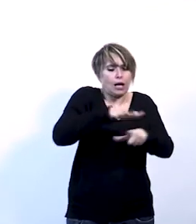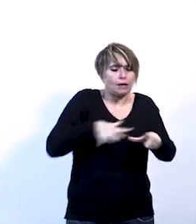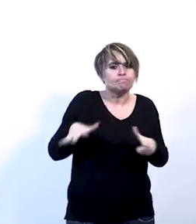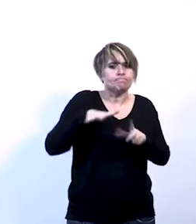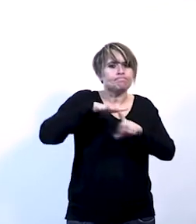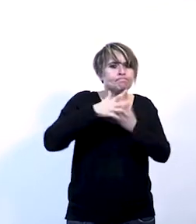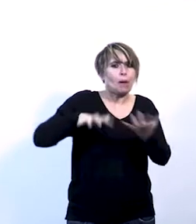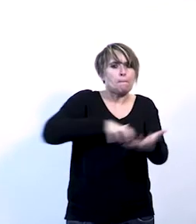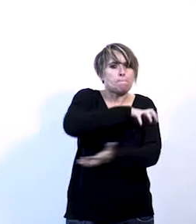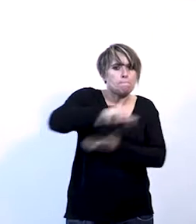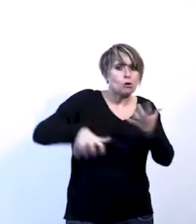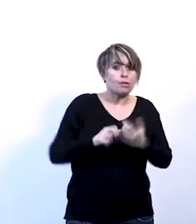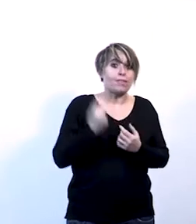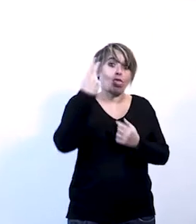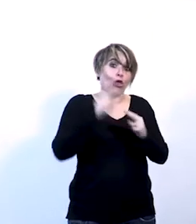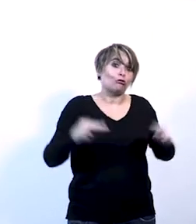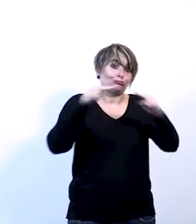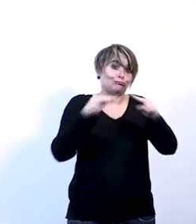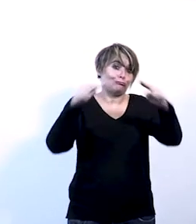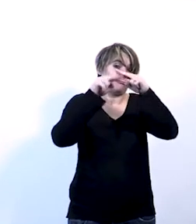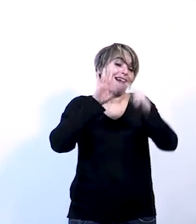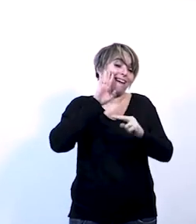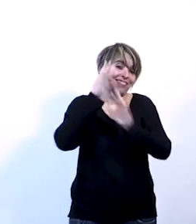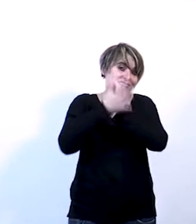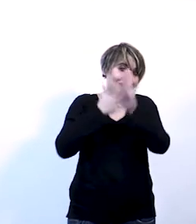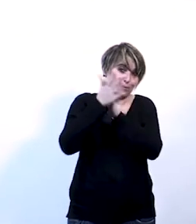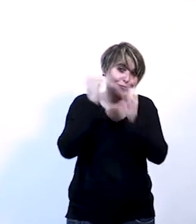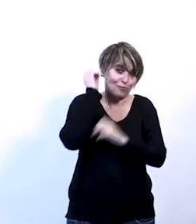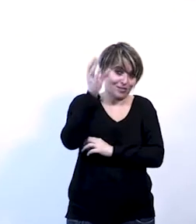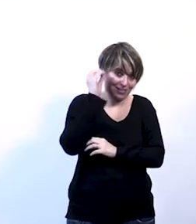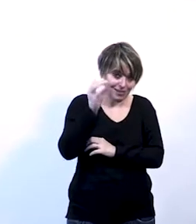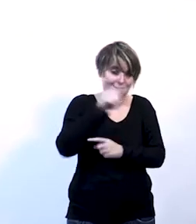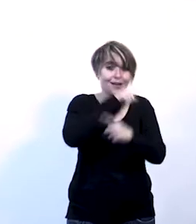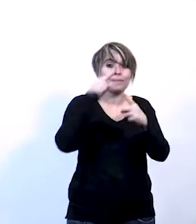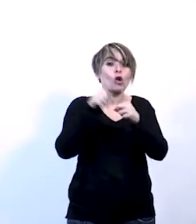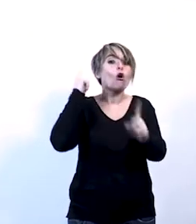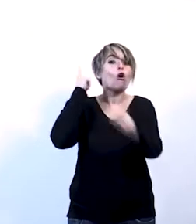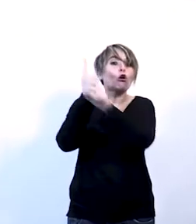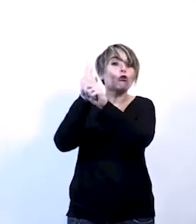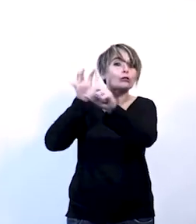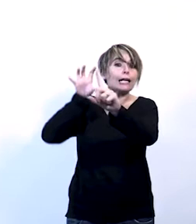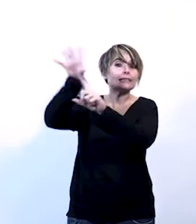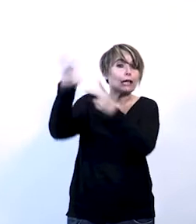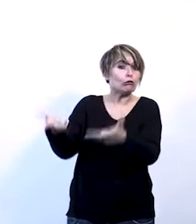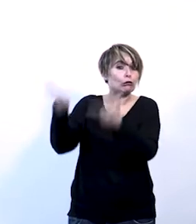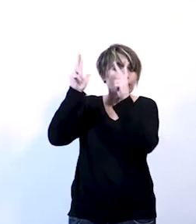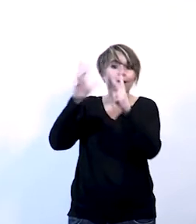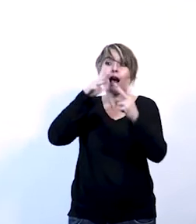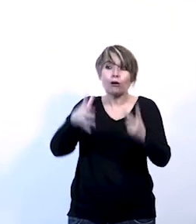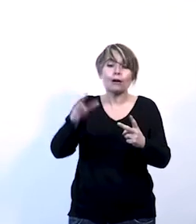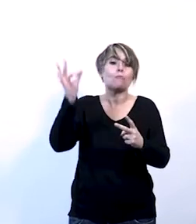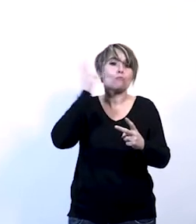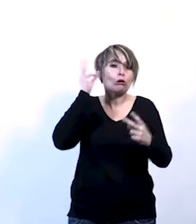esa violencia a dos niveles, ¿no? De la que hacíamos mención al principio de la charla, la contra el Estado sionista y la que tenéis que